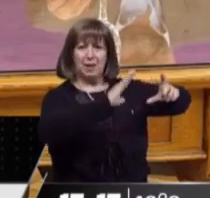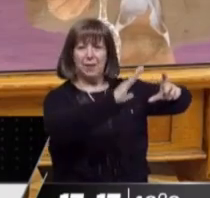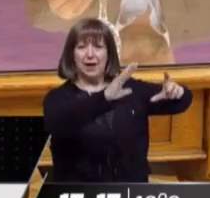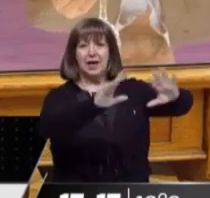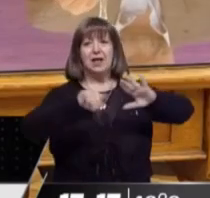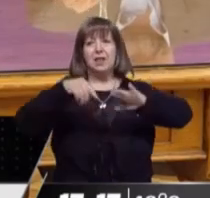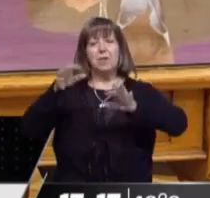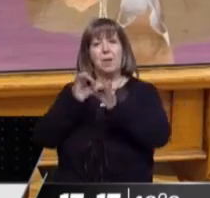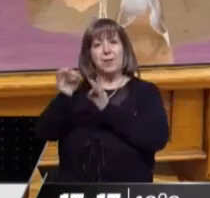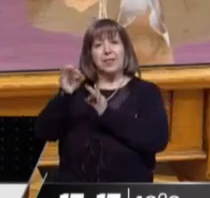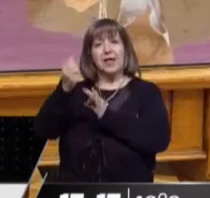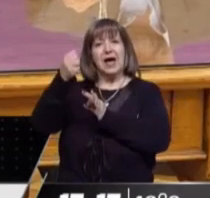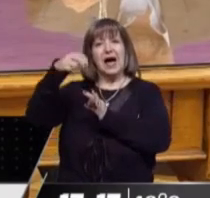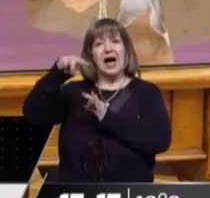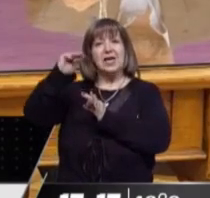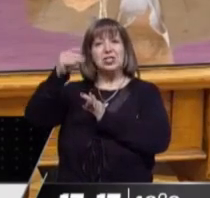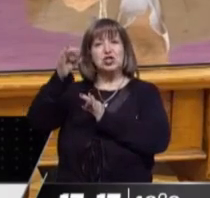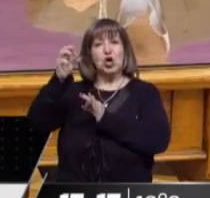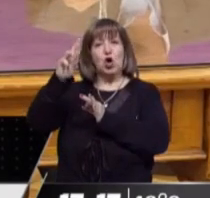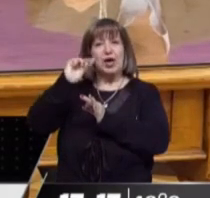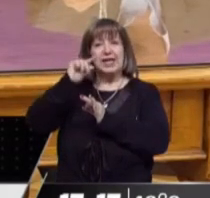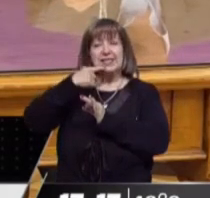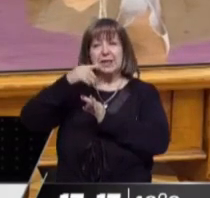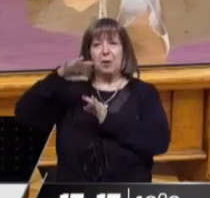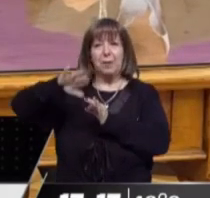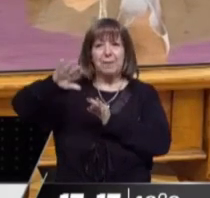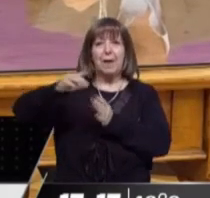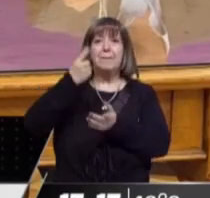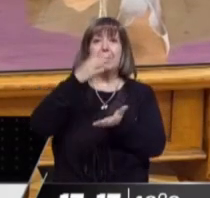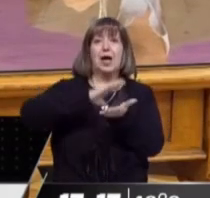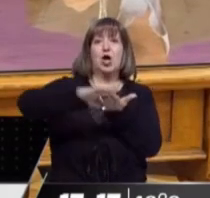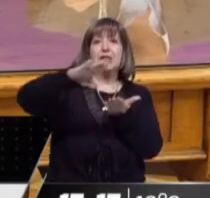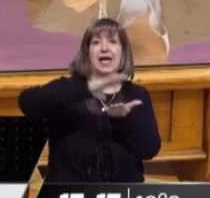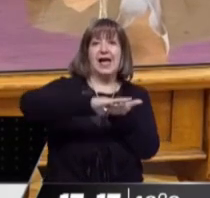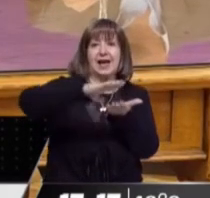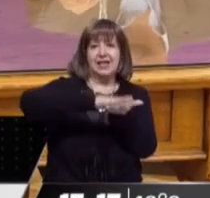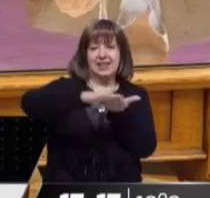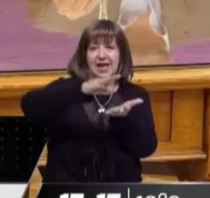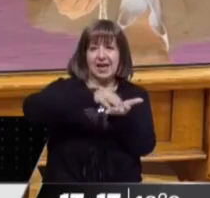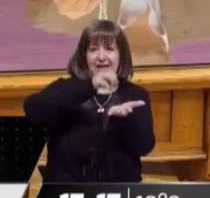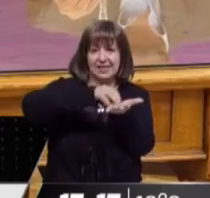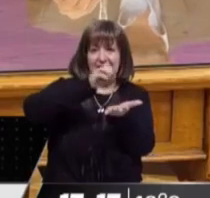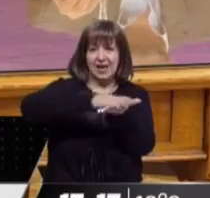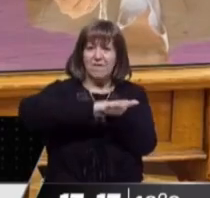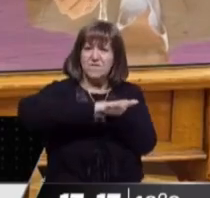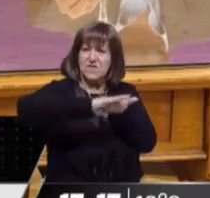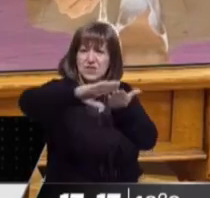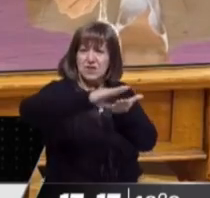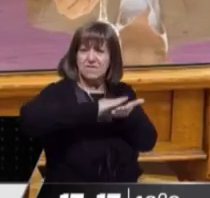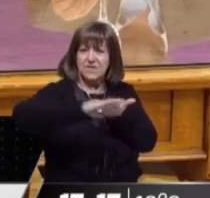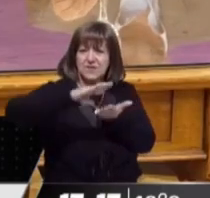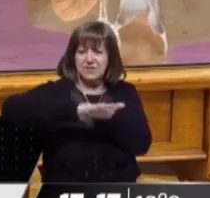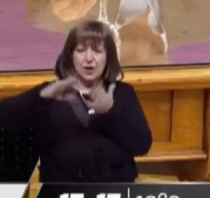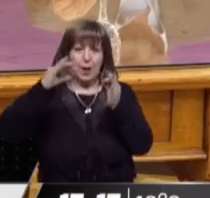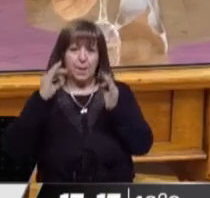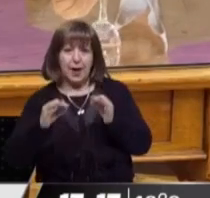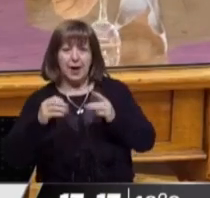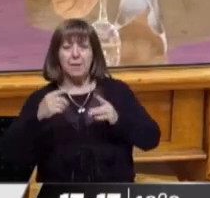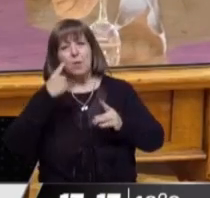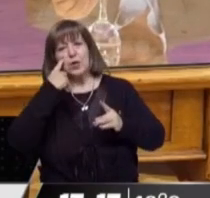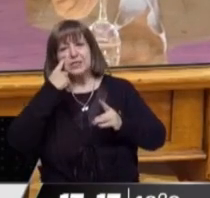con la tarea, problemas de terrenos y demás, que se han trabajado junto con el municipio, han